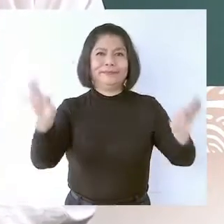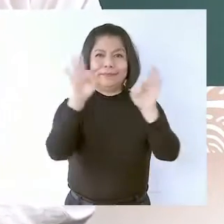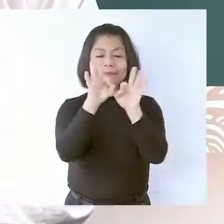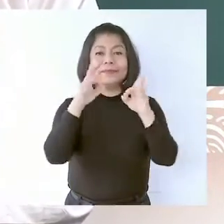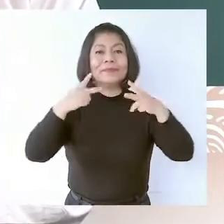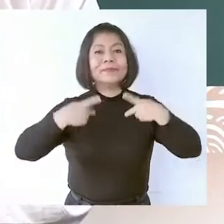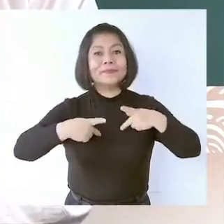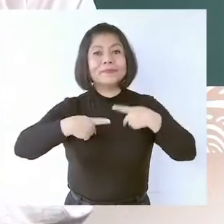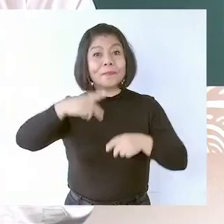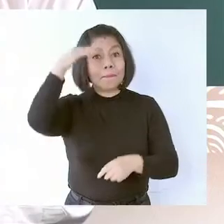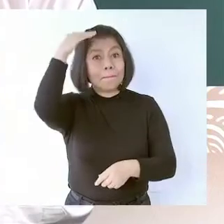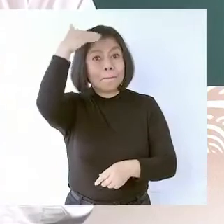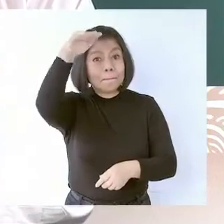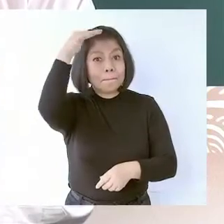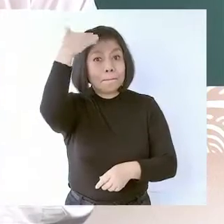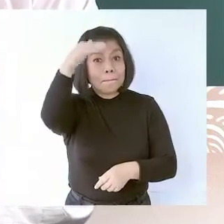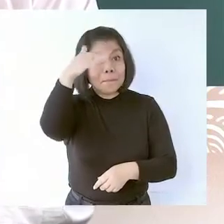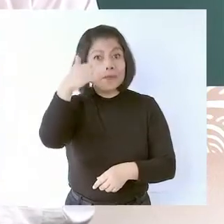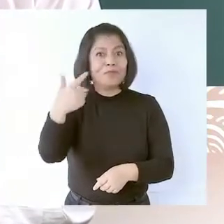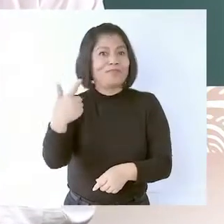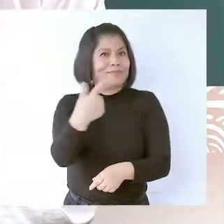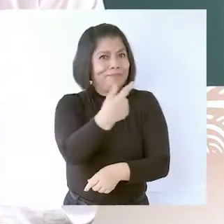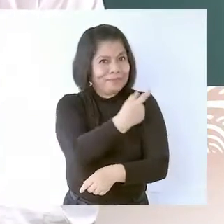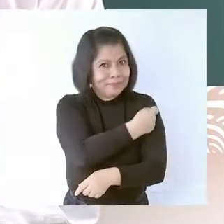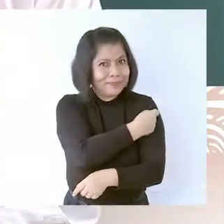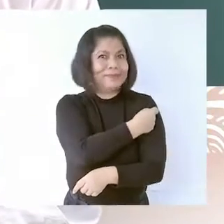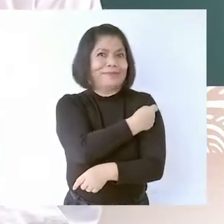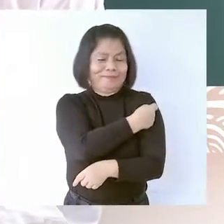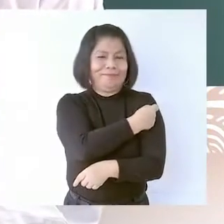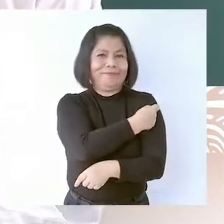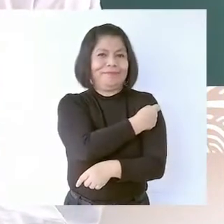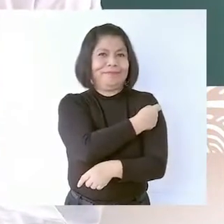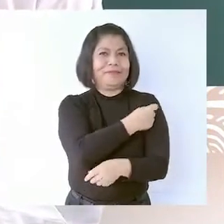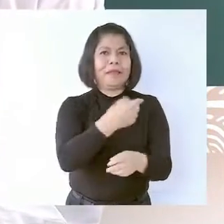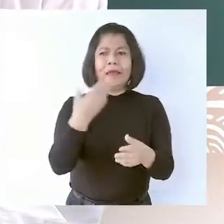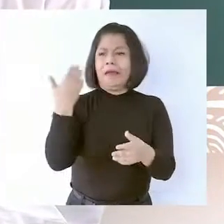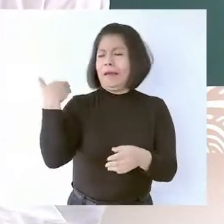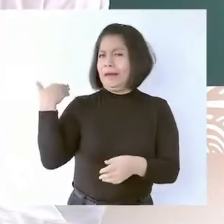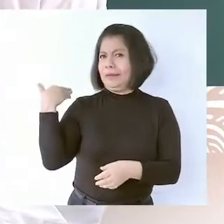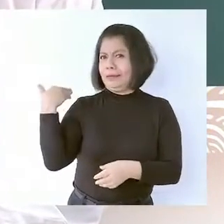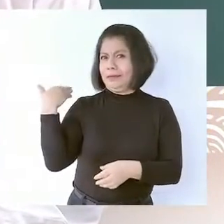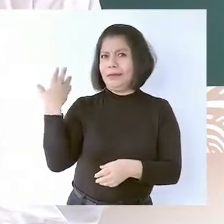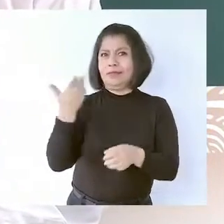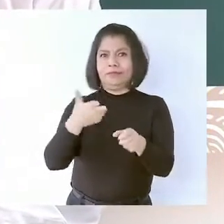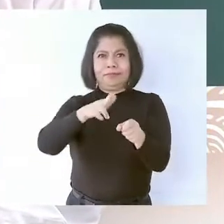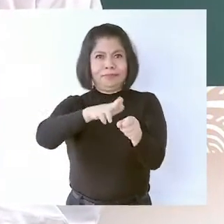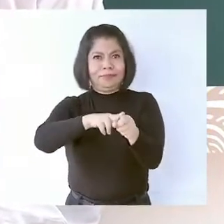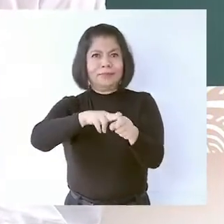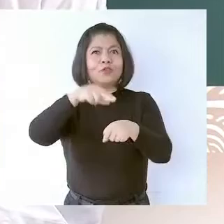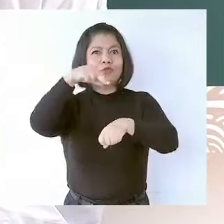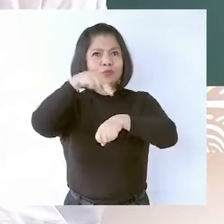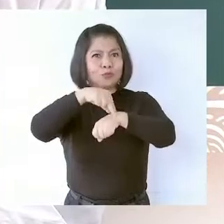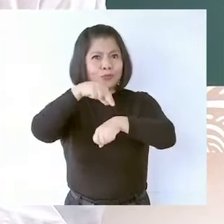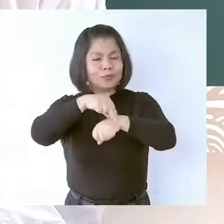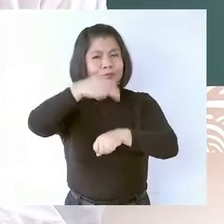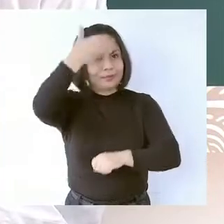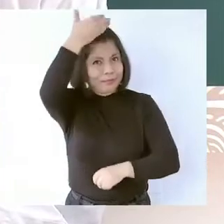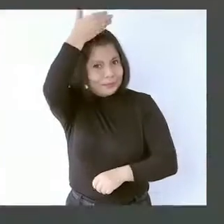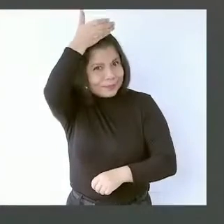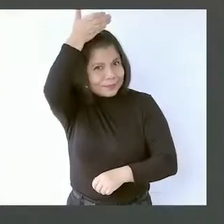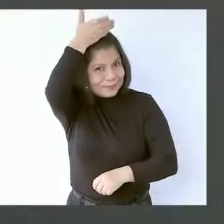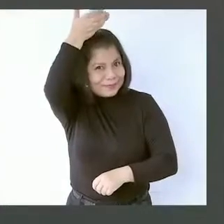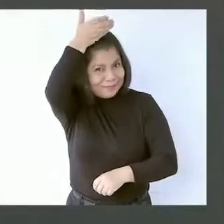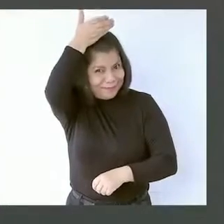Ya prácticamente terminamos de vacunar a todos los médicos, enfermeras, trabajadores de la salud que están